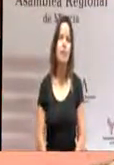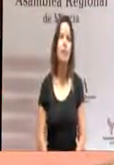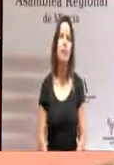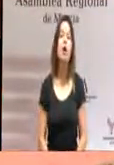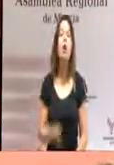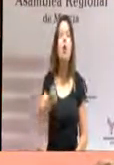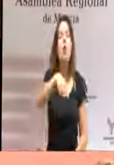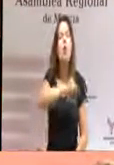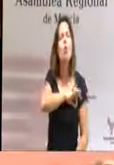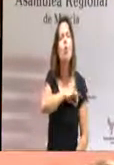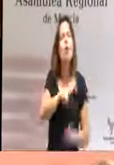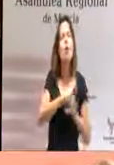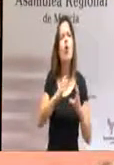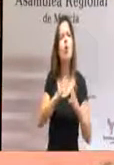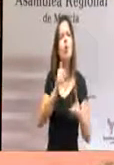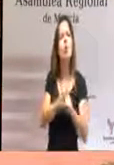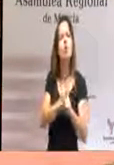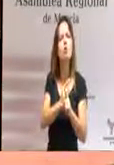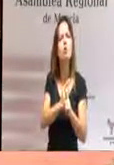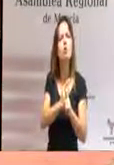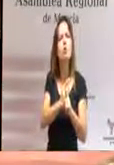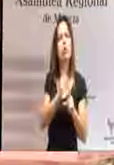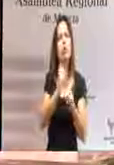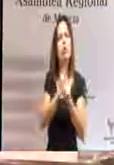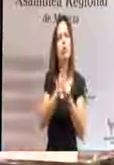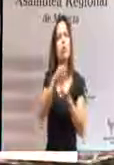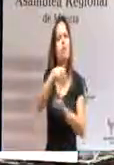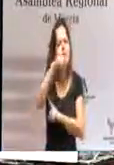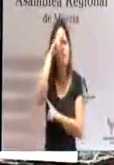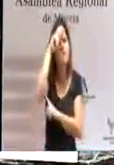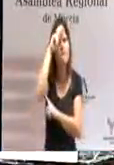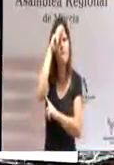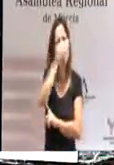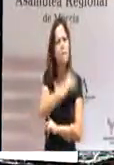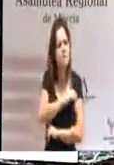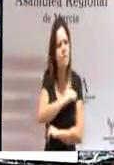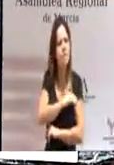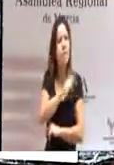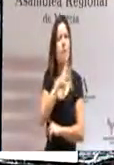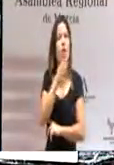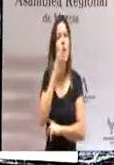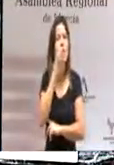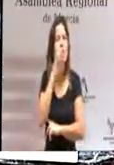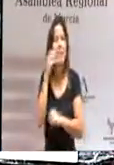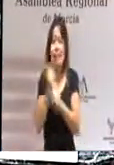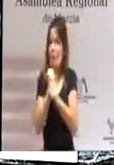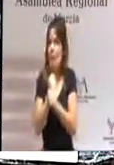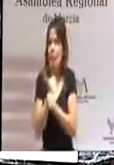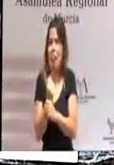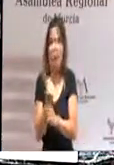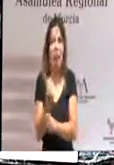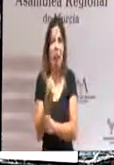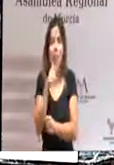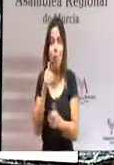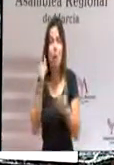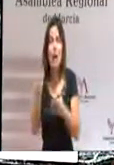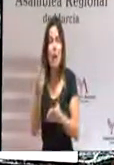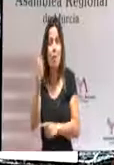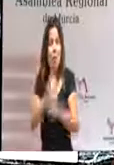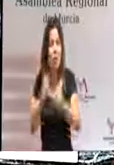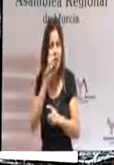Son ustedes una oposición con mucha preocupación, pero con muy poca ocupación por los problemas reales